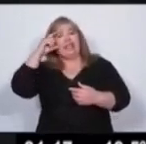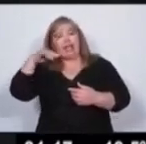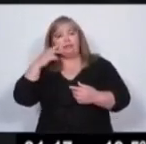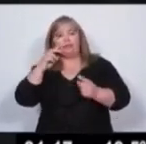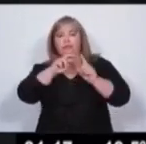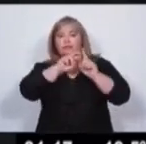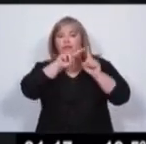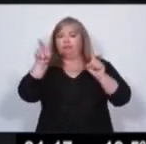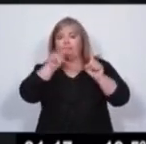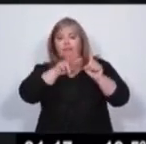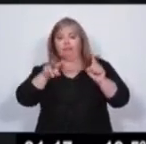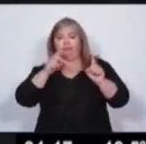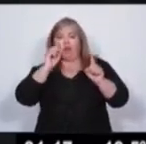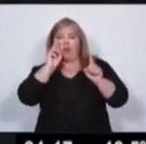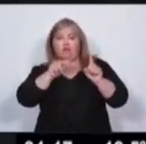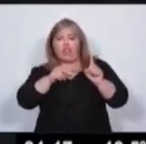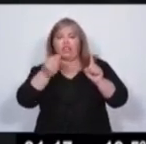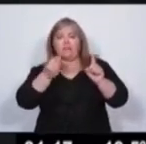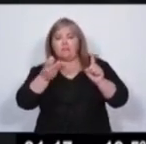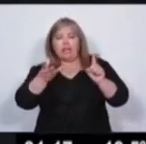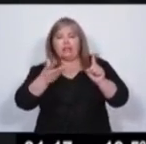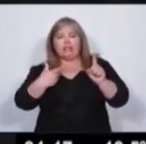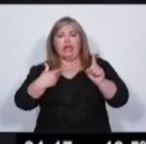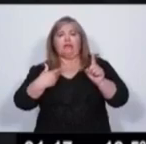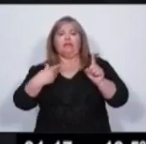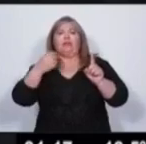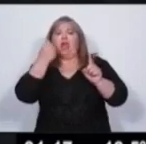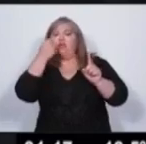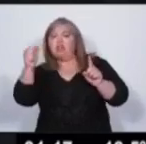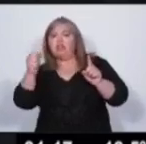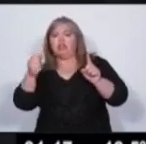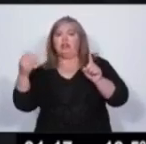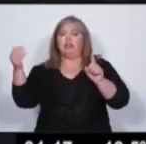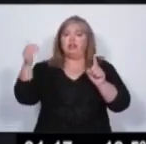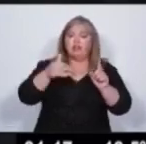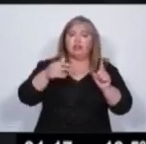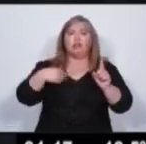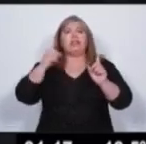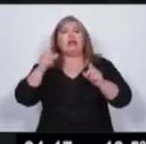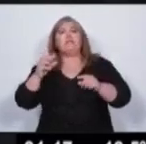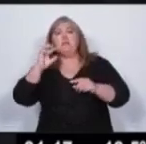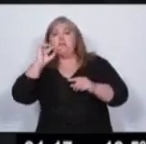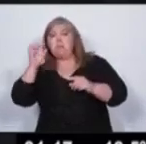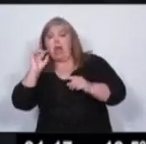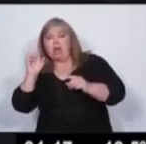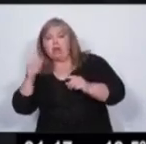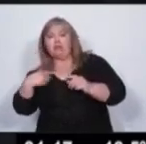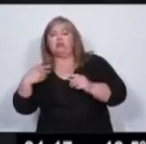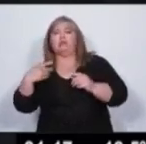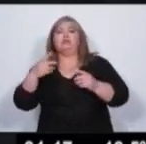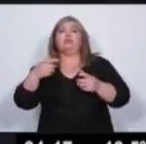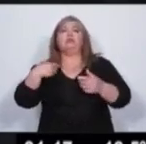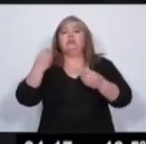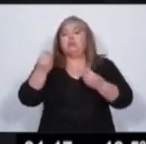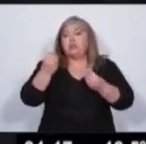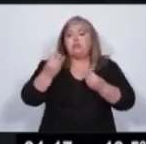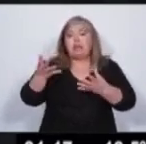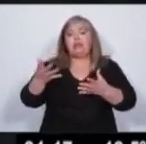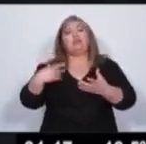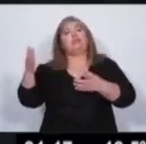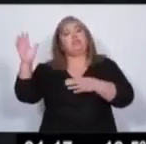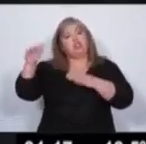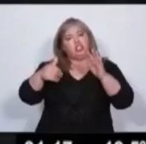las ausencias de los alumnos un seguimiento de los padres sobre los alumnos pero también